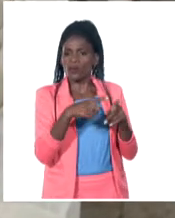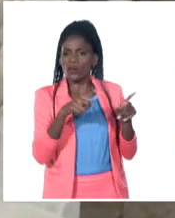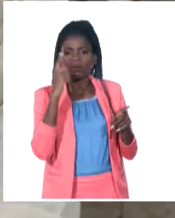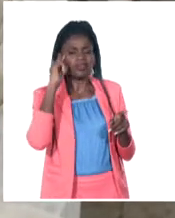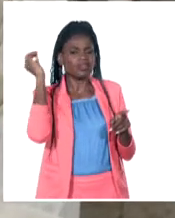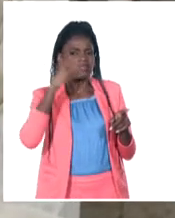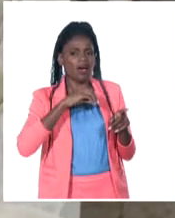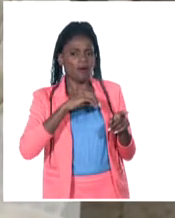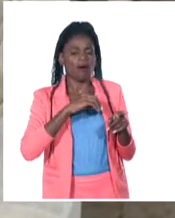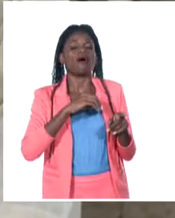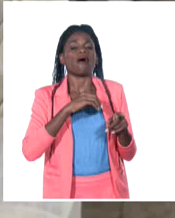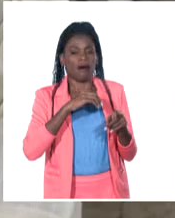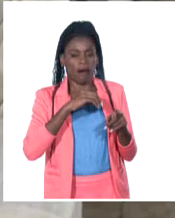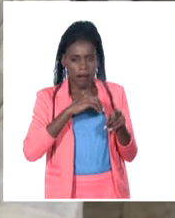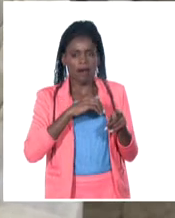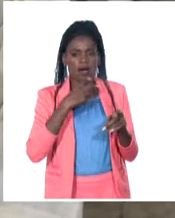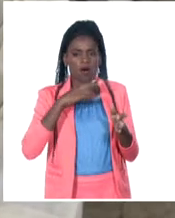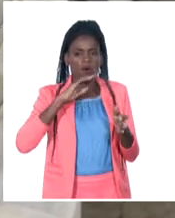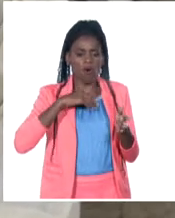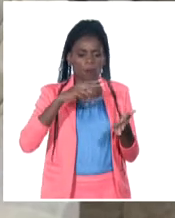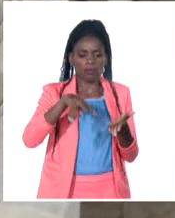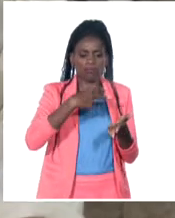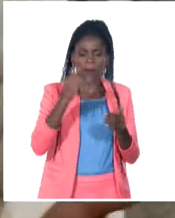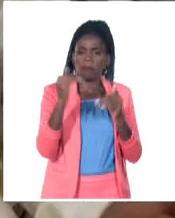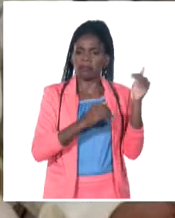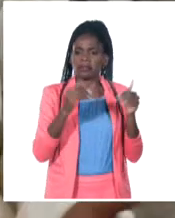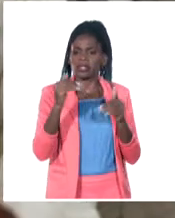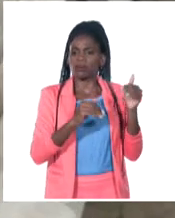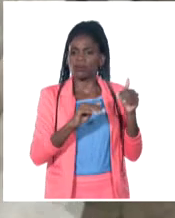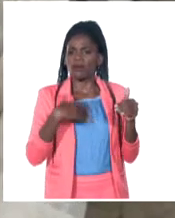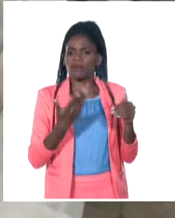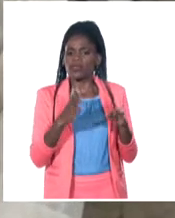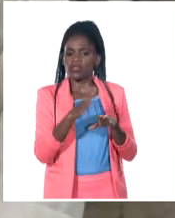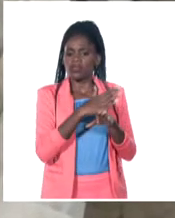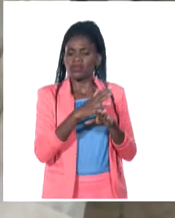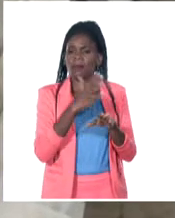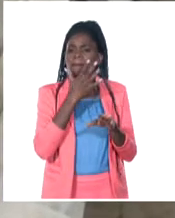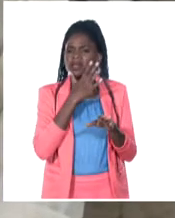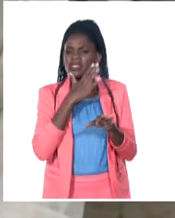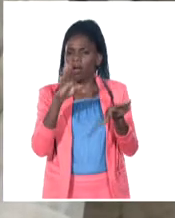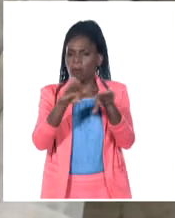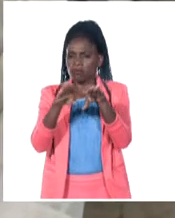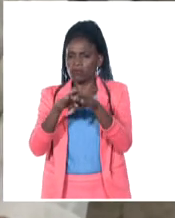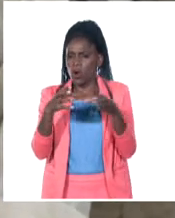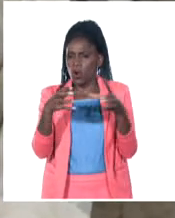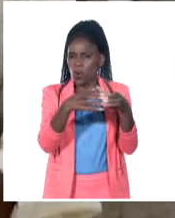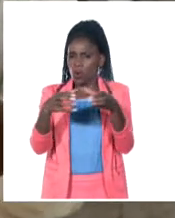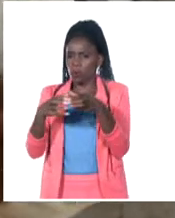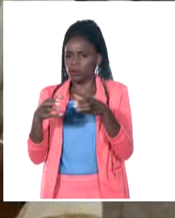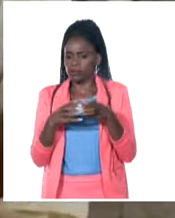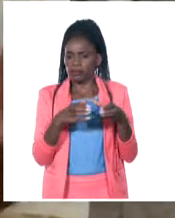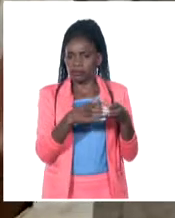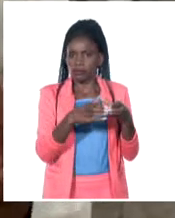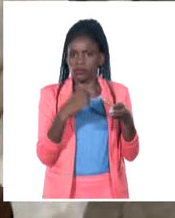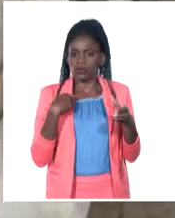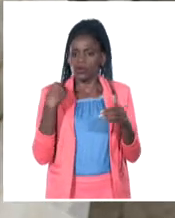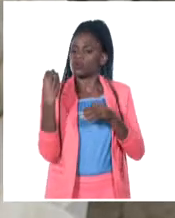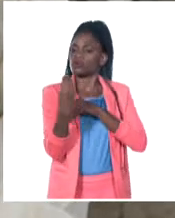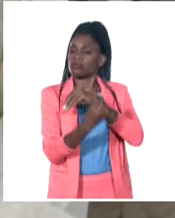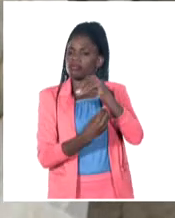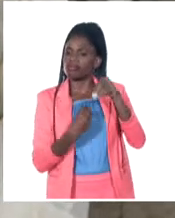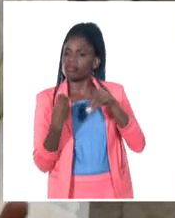conocedores de esta actividad que incluso participaban de orquestas similares y hemos tenido que ir